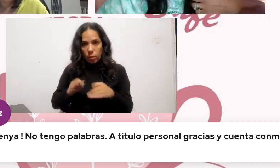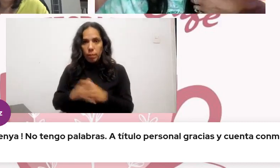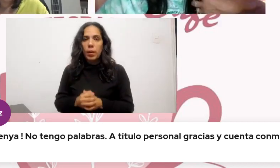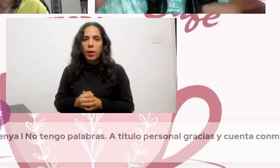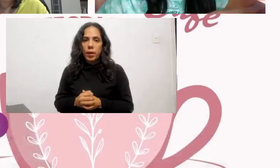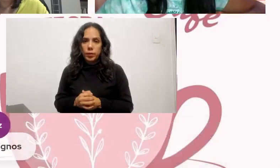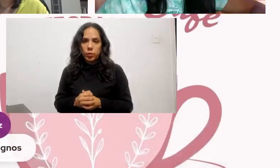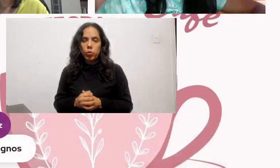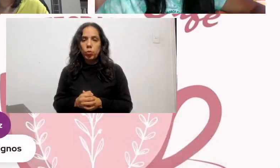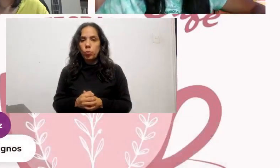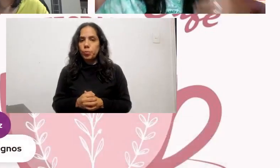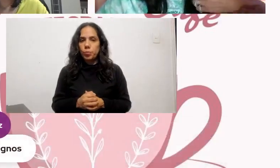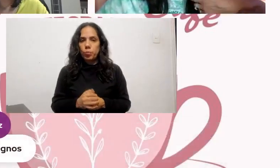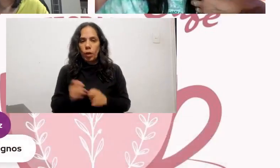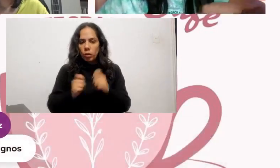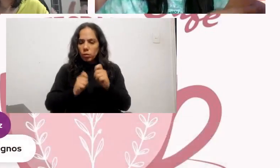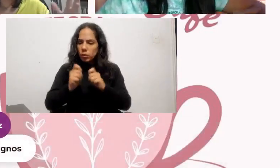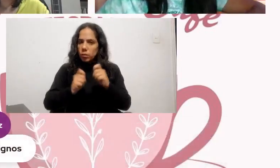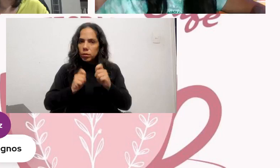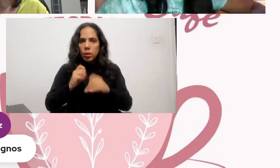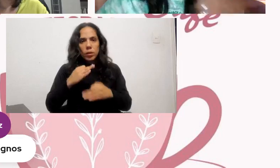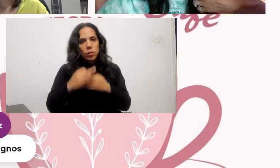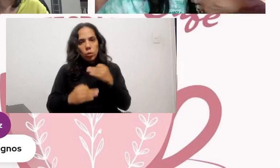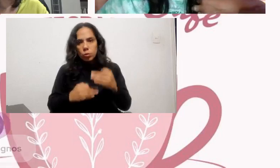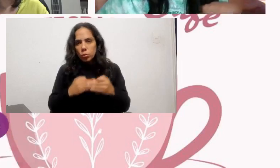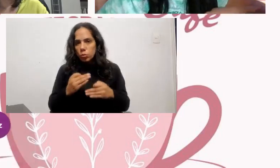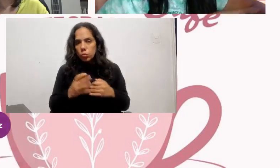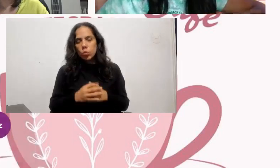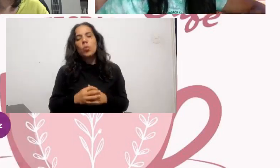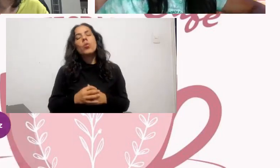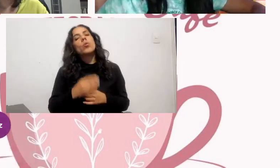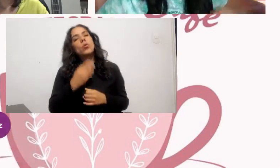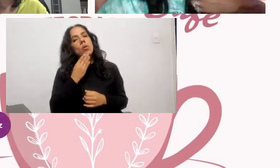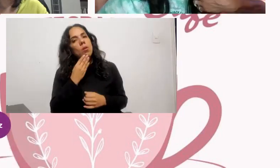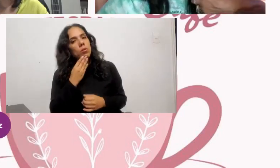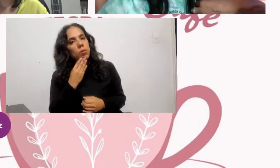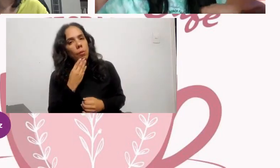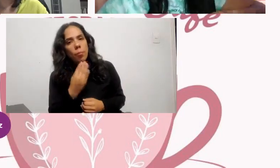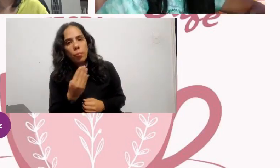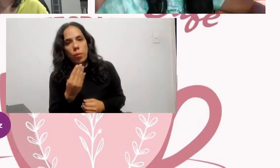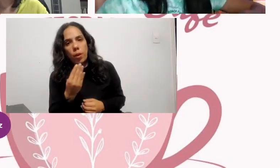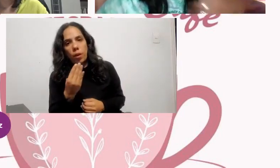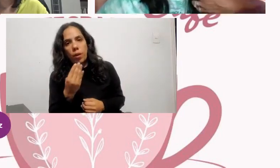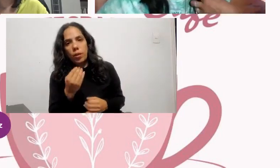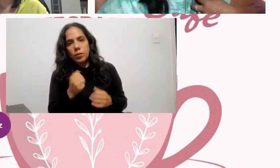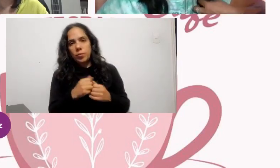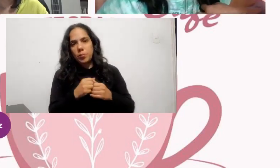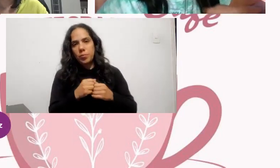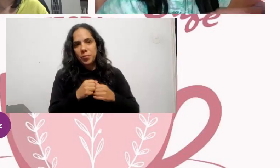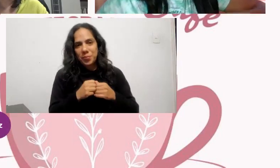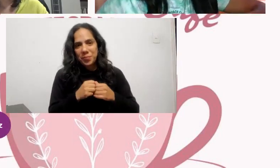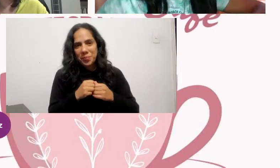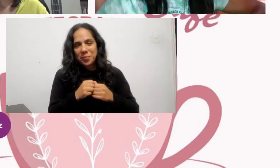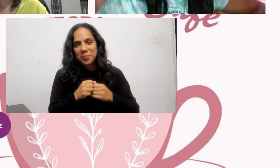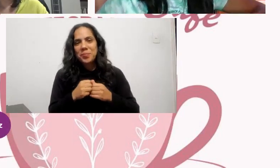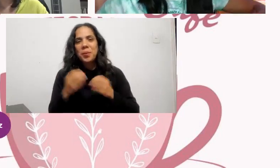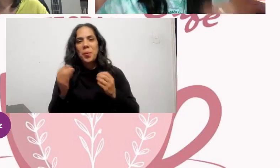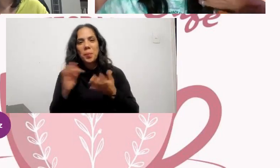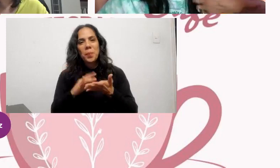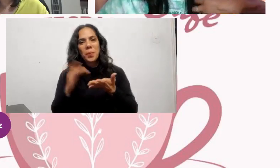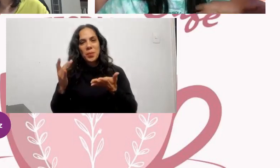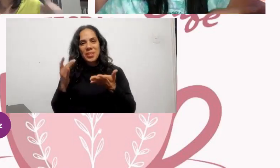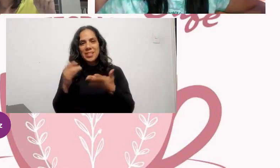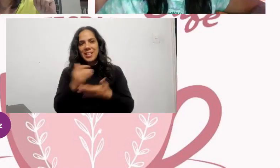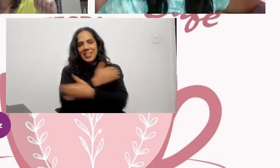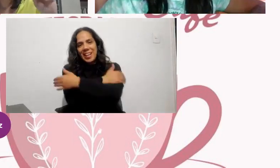digno y bueno, pues eres grande, te lo dice una y otra vez. Un abrazo, Kenia.